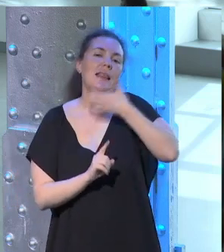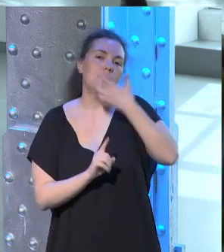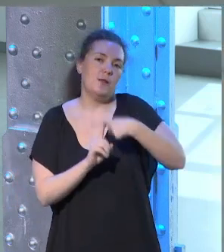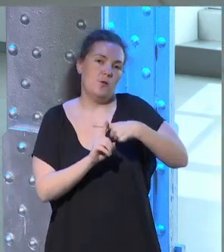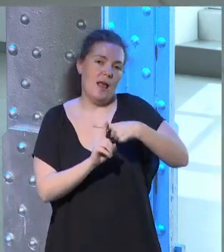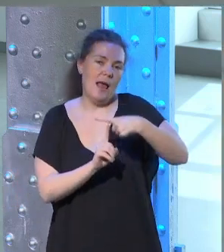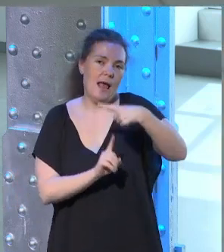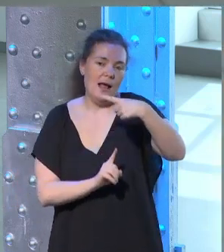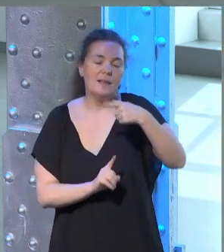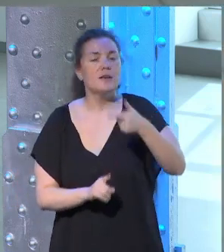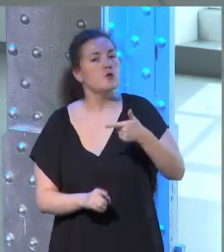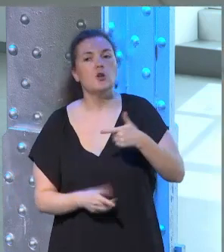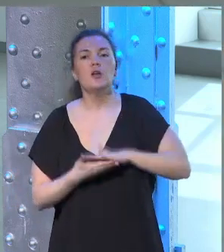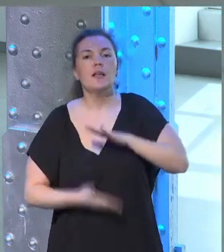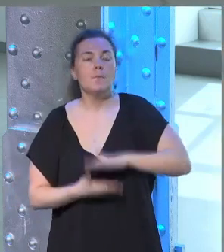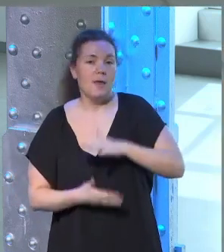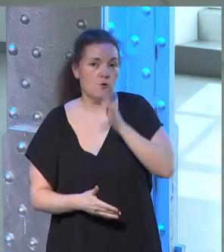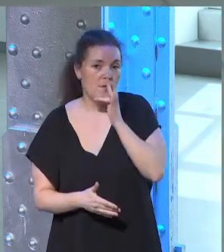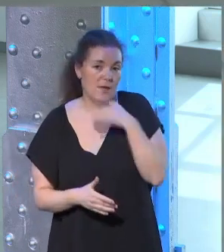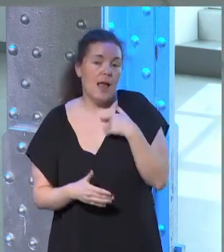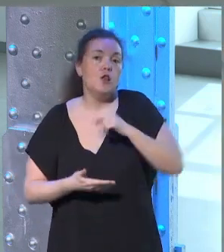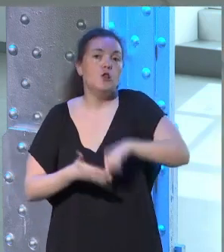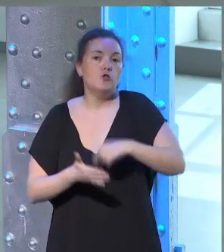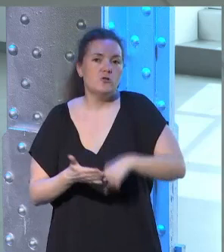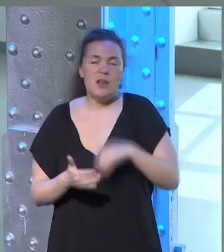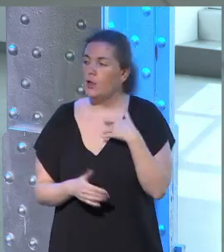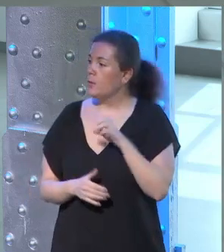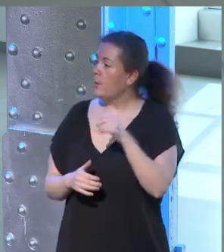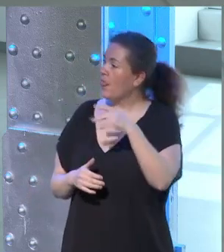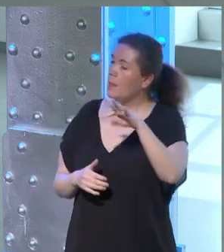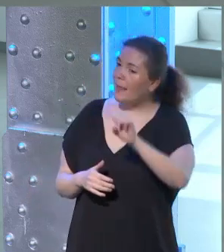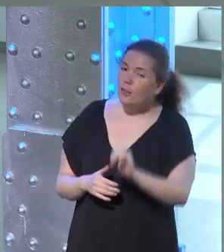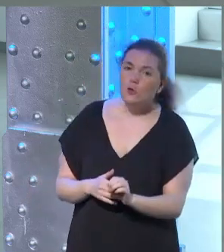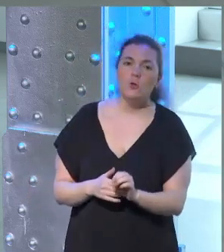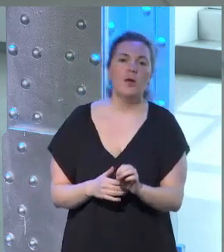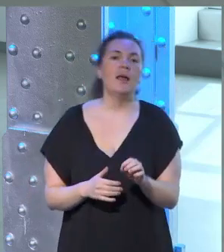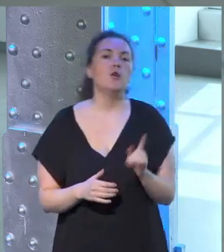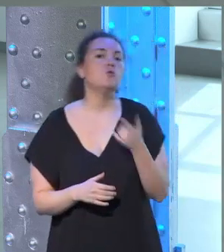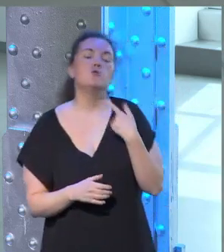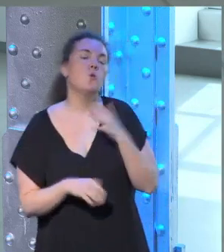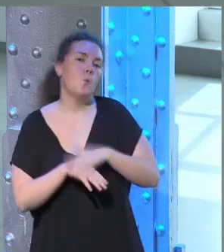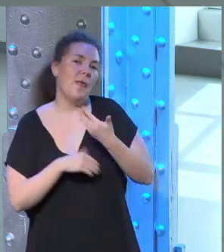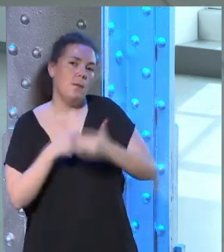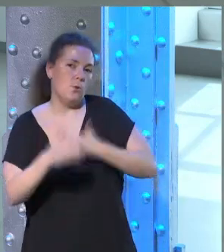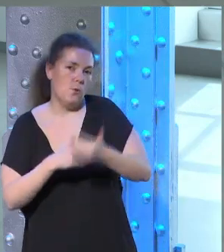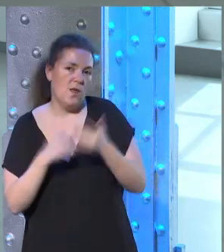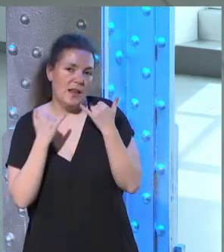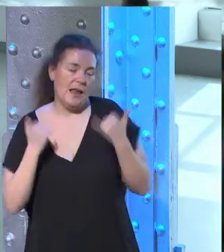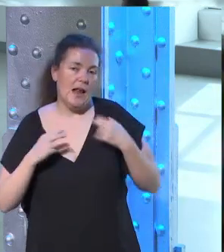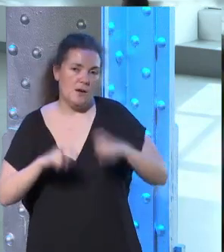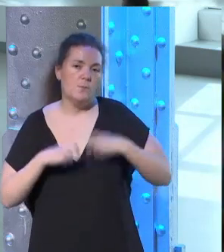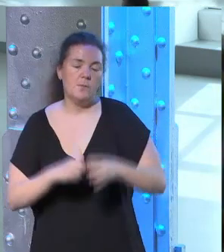ese análisis no hemos sido capaces de, o por lo menos en los contratos que hemos tenido, sí, o sea que entonces no es de producción de energía eléctrica, ¿vale? Bien,